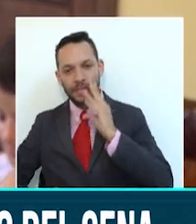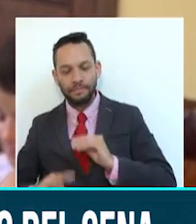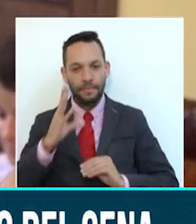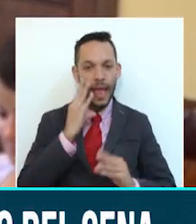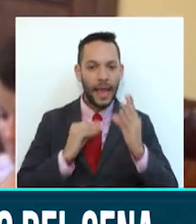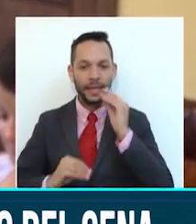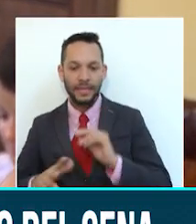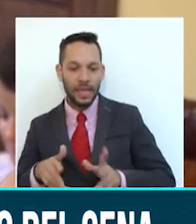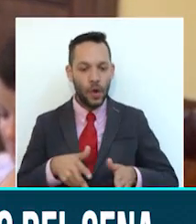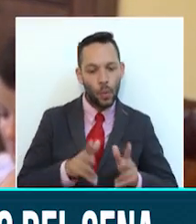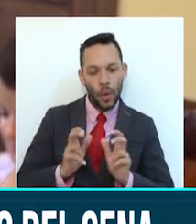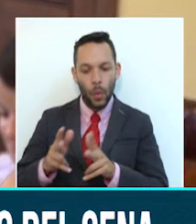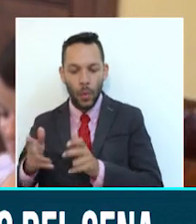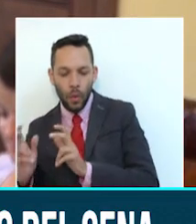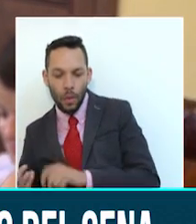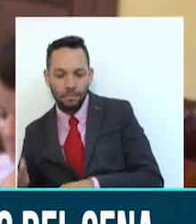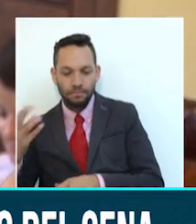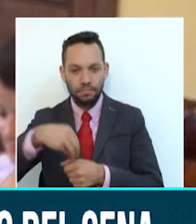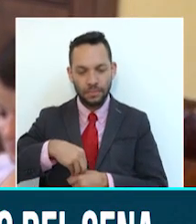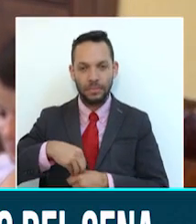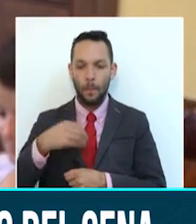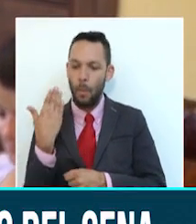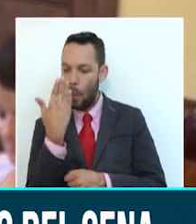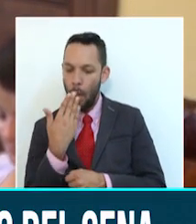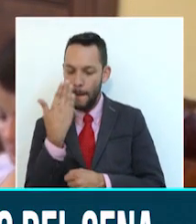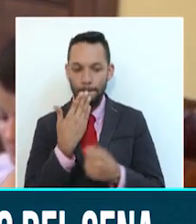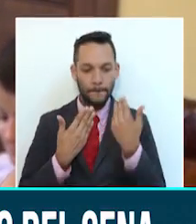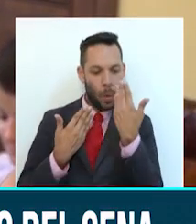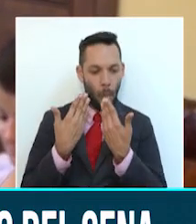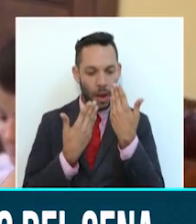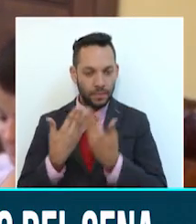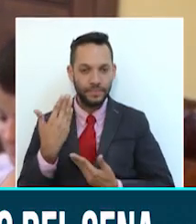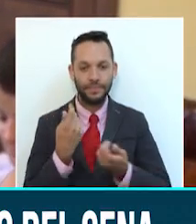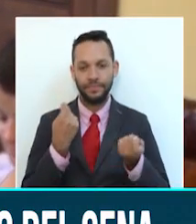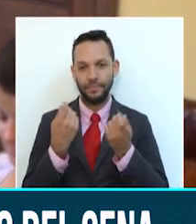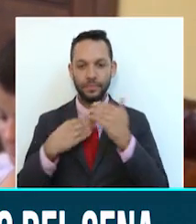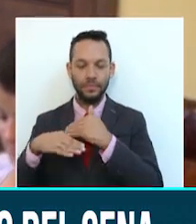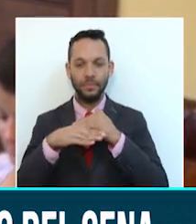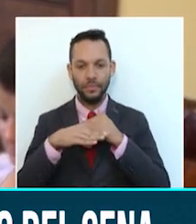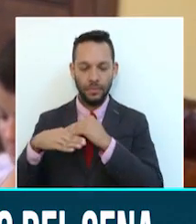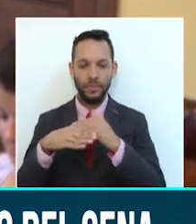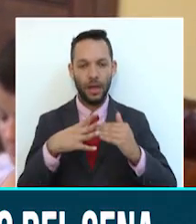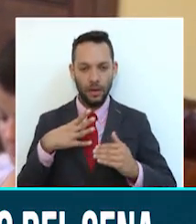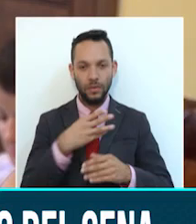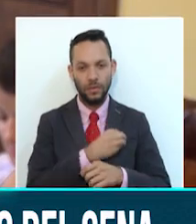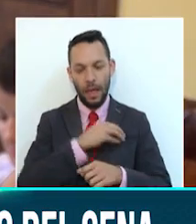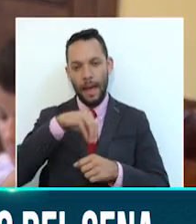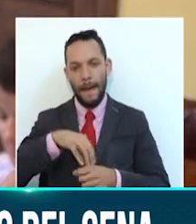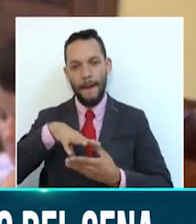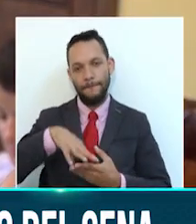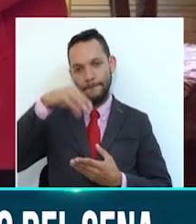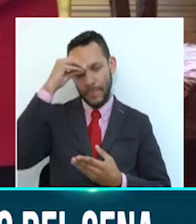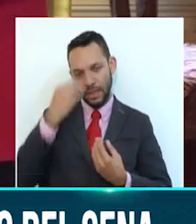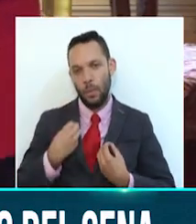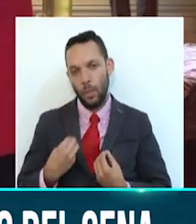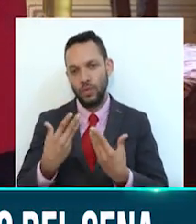nuevas, a mirar pues la cultura de allá y compararla con la nuestra y aprender mucho para nuestra labor